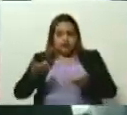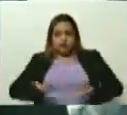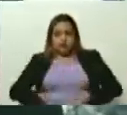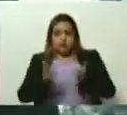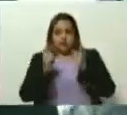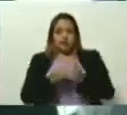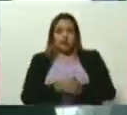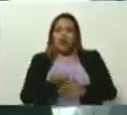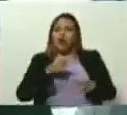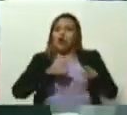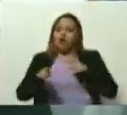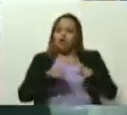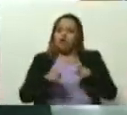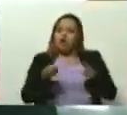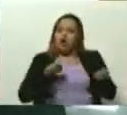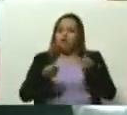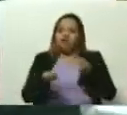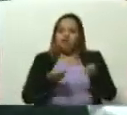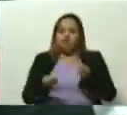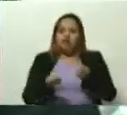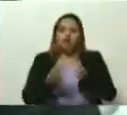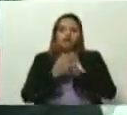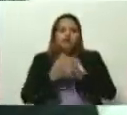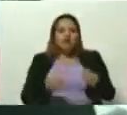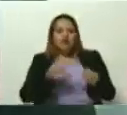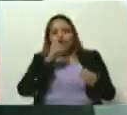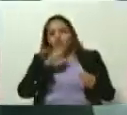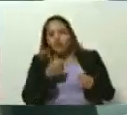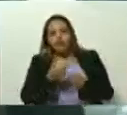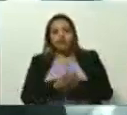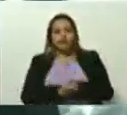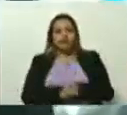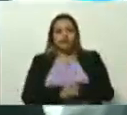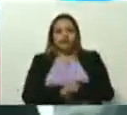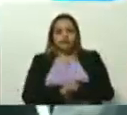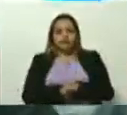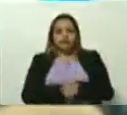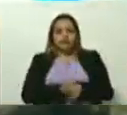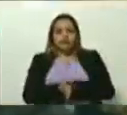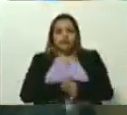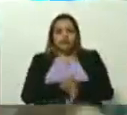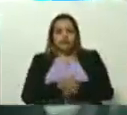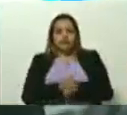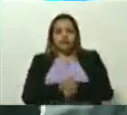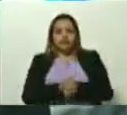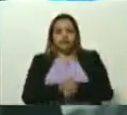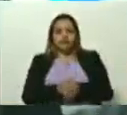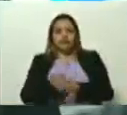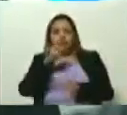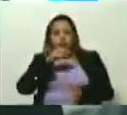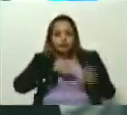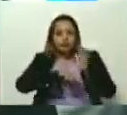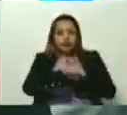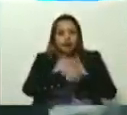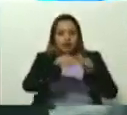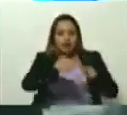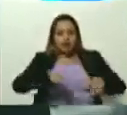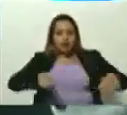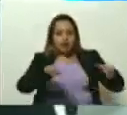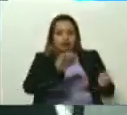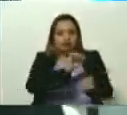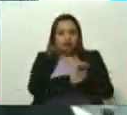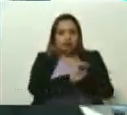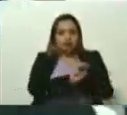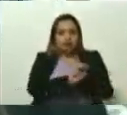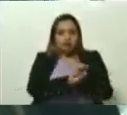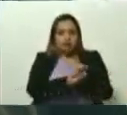pues controlar todo, que no exista y que no ingrese pues a nuestros establecimientos penitenciarios objeto